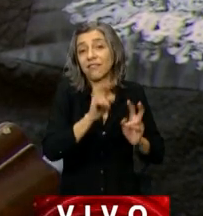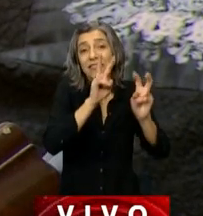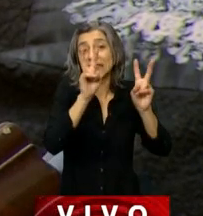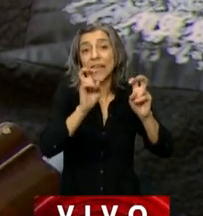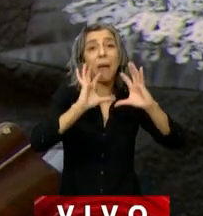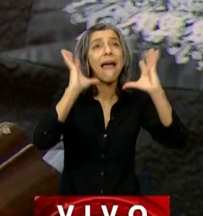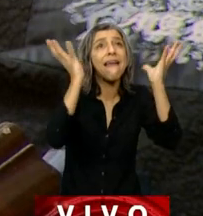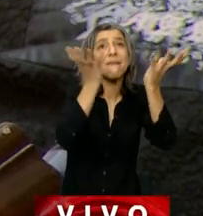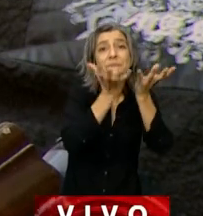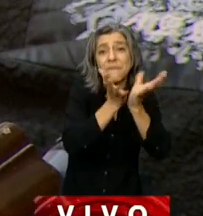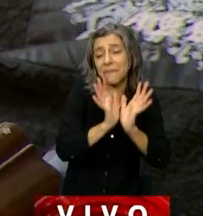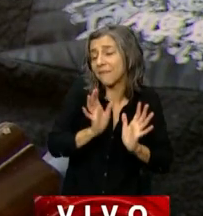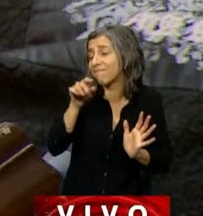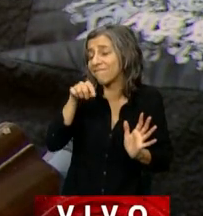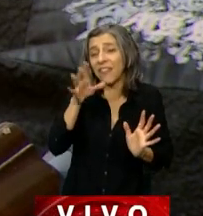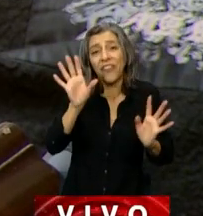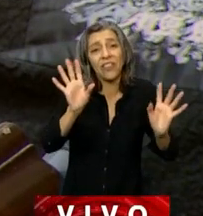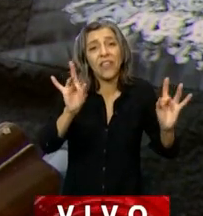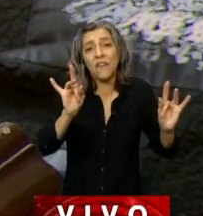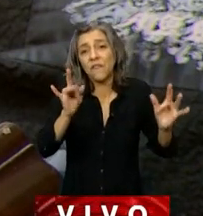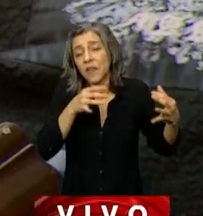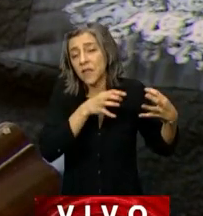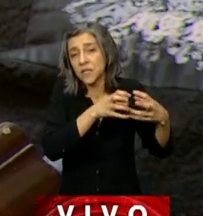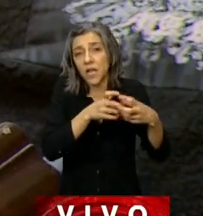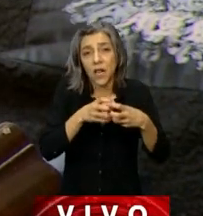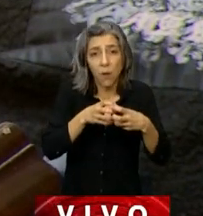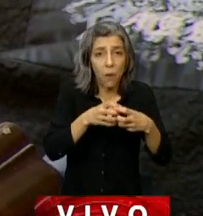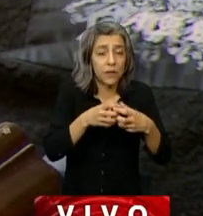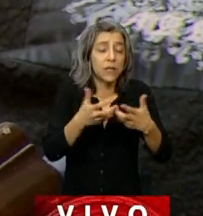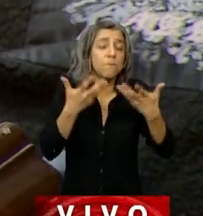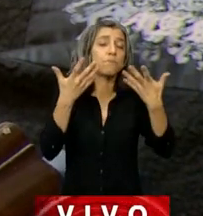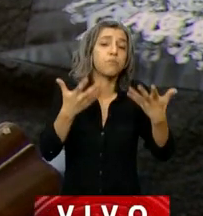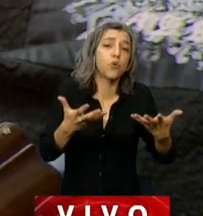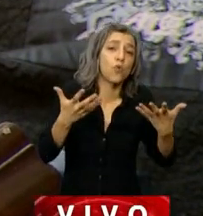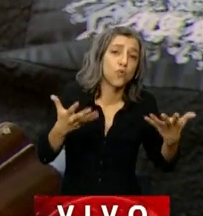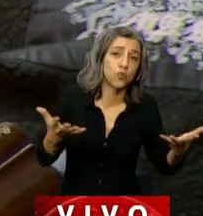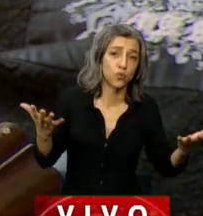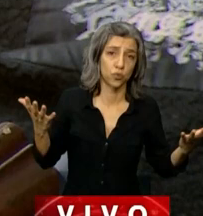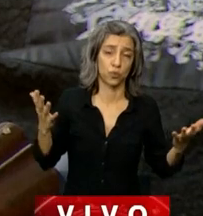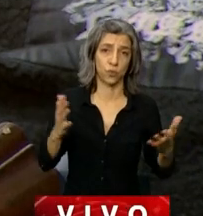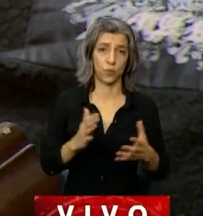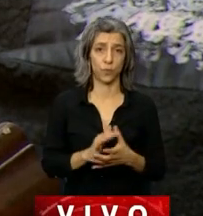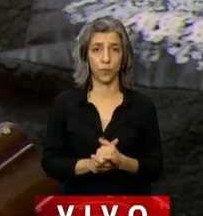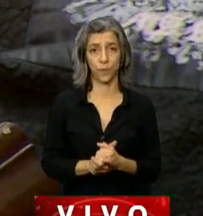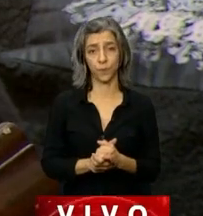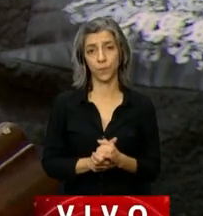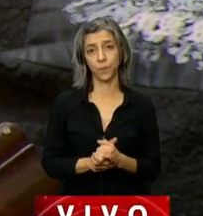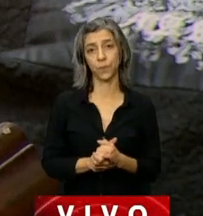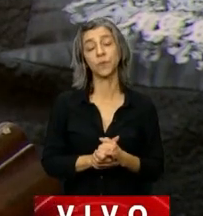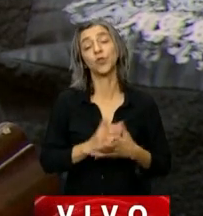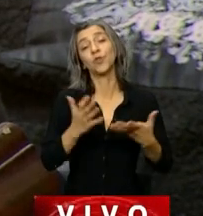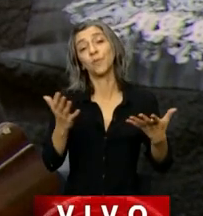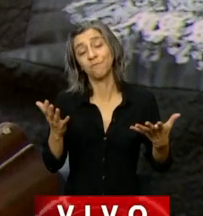sí, claro que sí. Porque va de, digamos, a